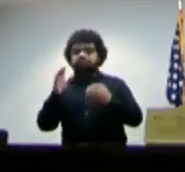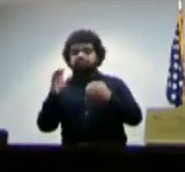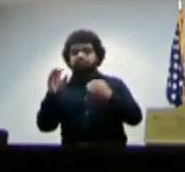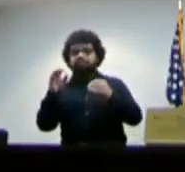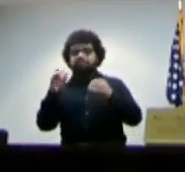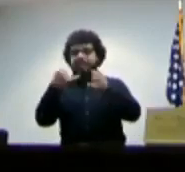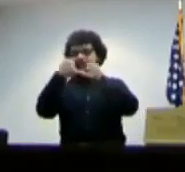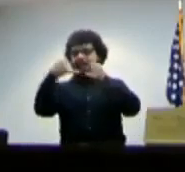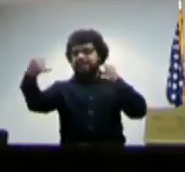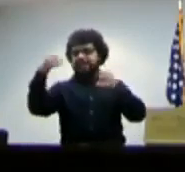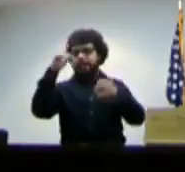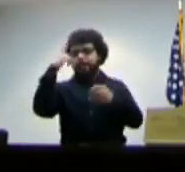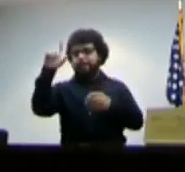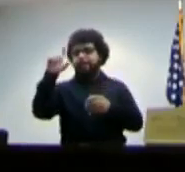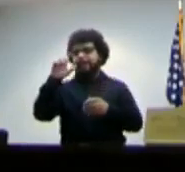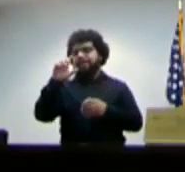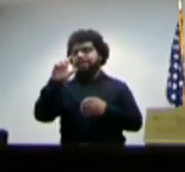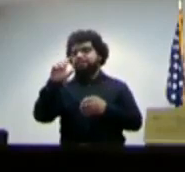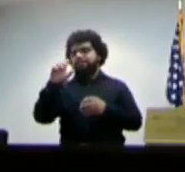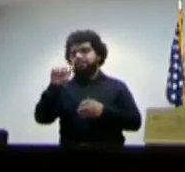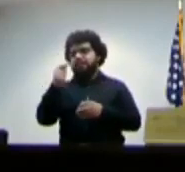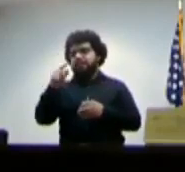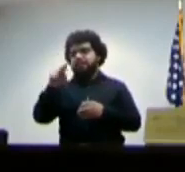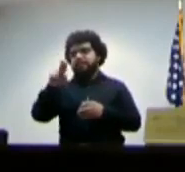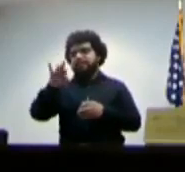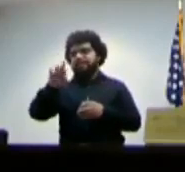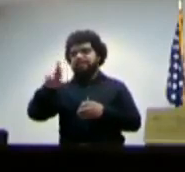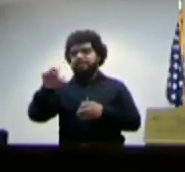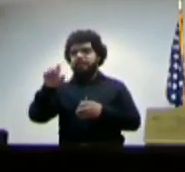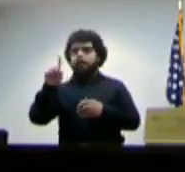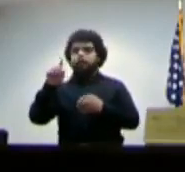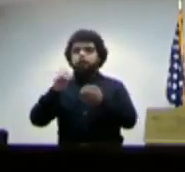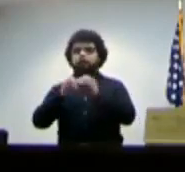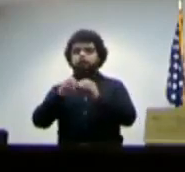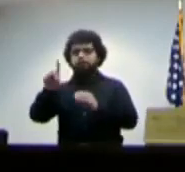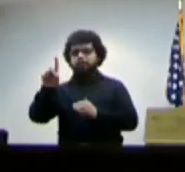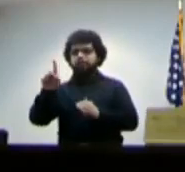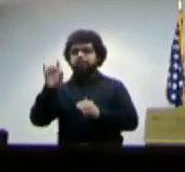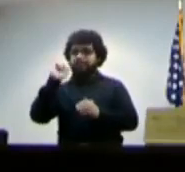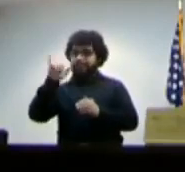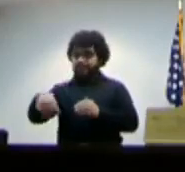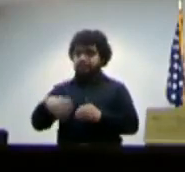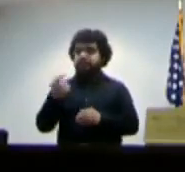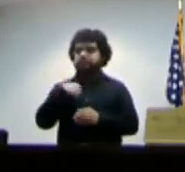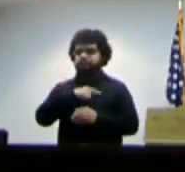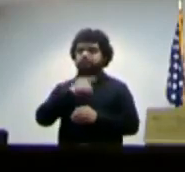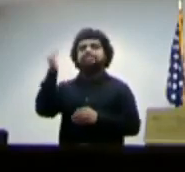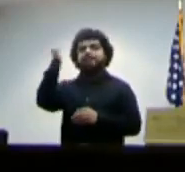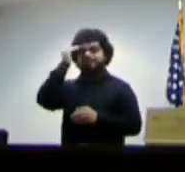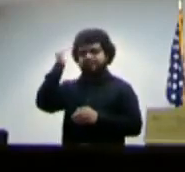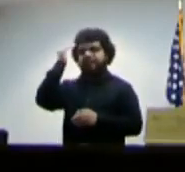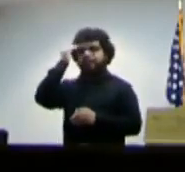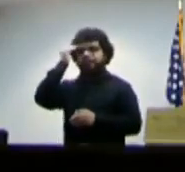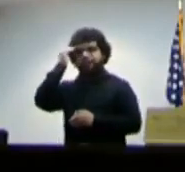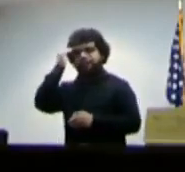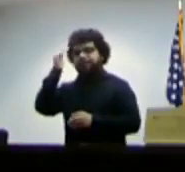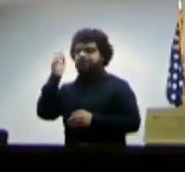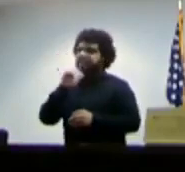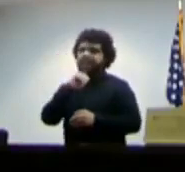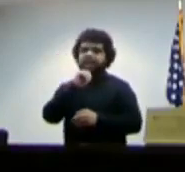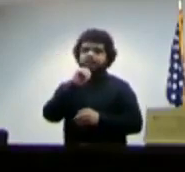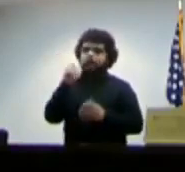Aguirre con 450 megavatios, pues ya en ese momento sí ya nosotros sabíamos que no teníamos